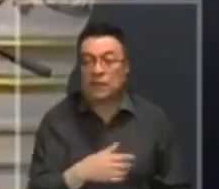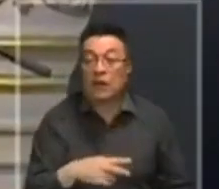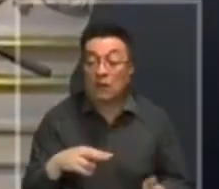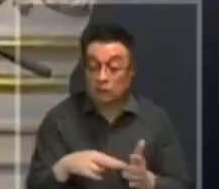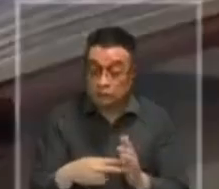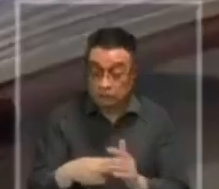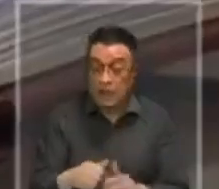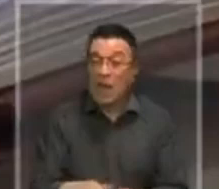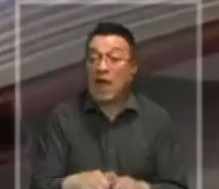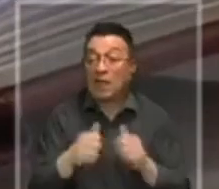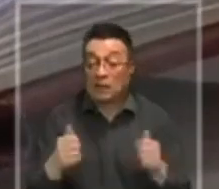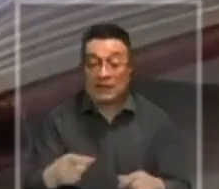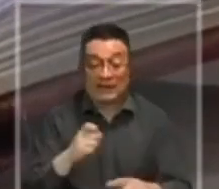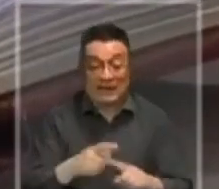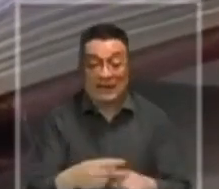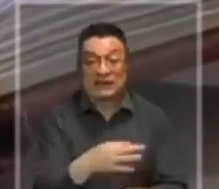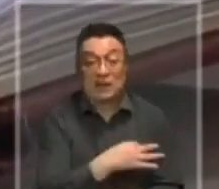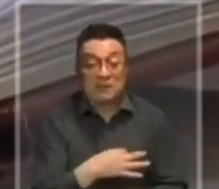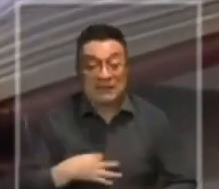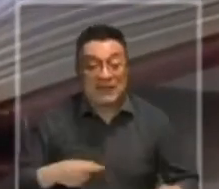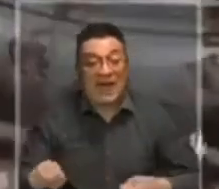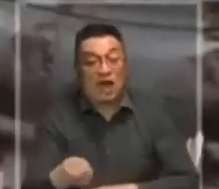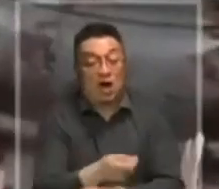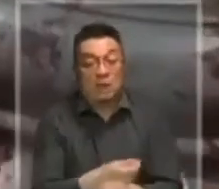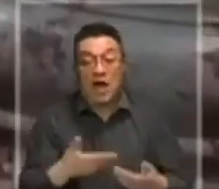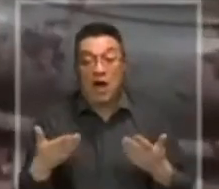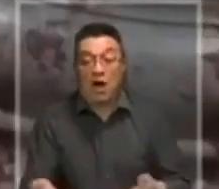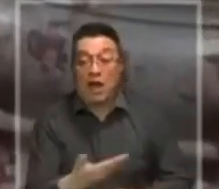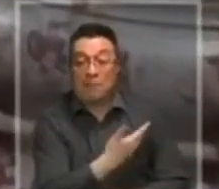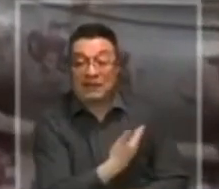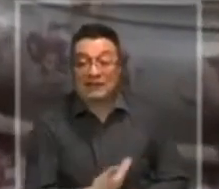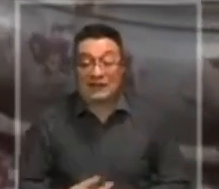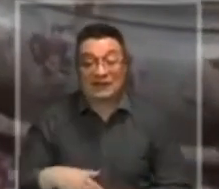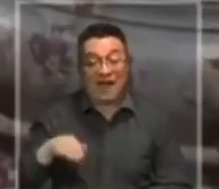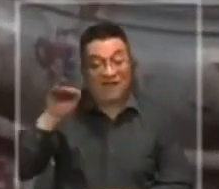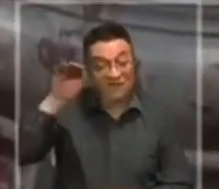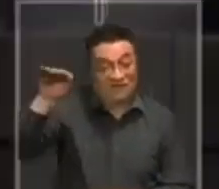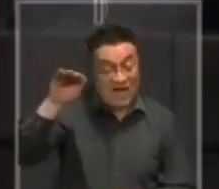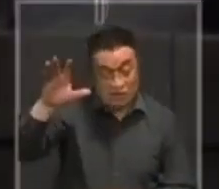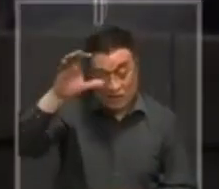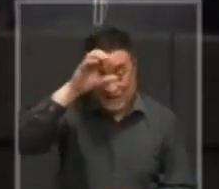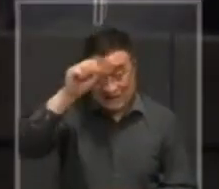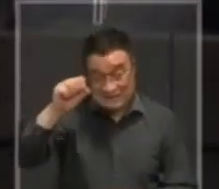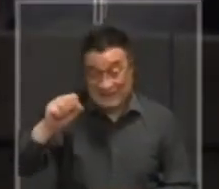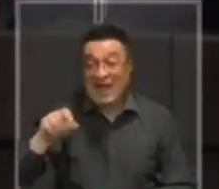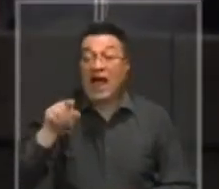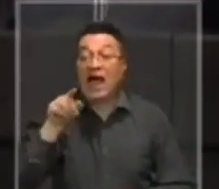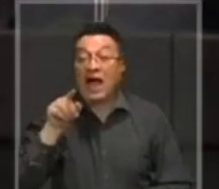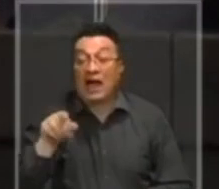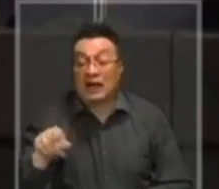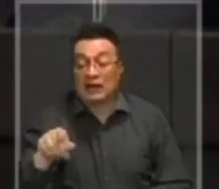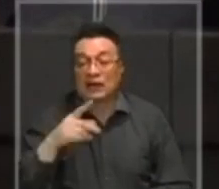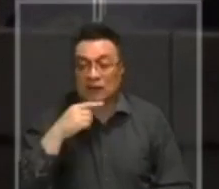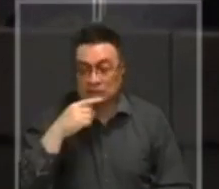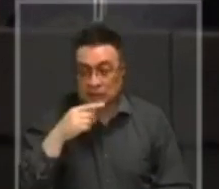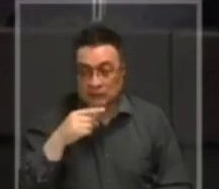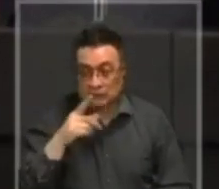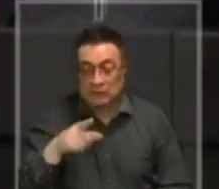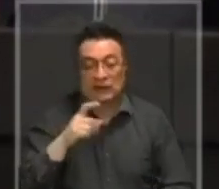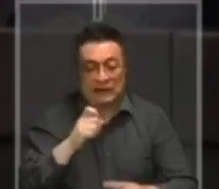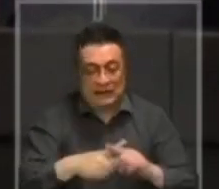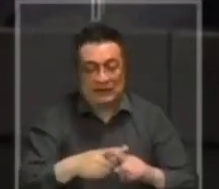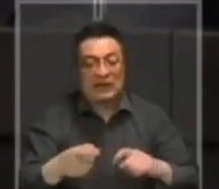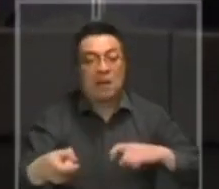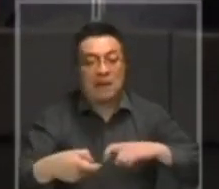termina allí. La exministra de Economía y actual presidenta del Banco de la Nación, Silvia Batakis, propuso la designación de su exmarido